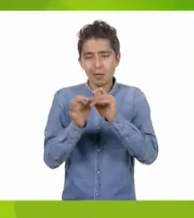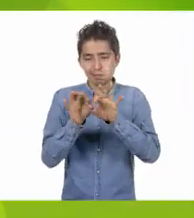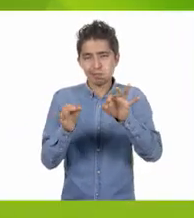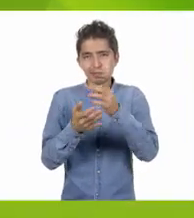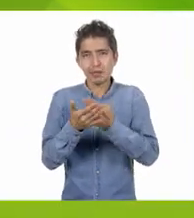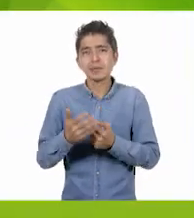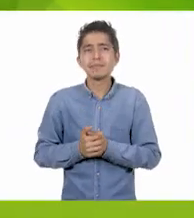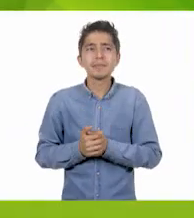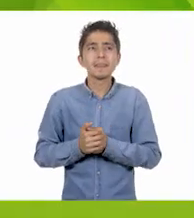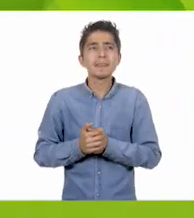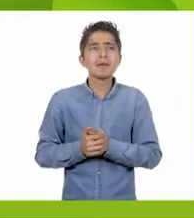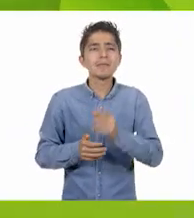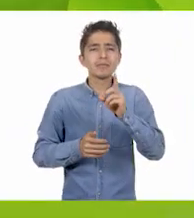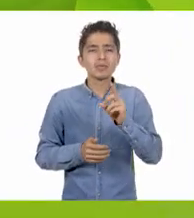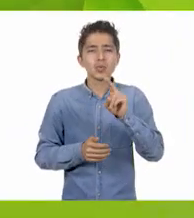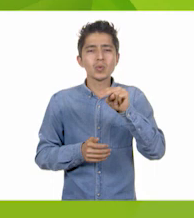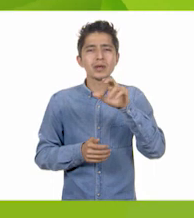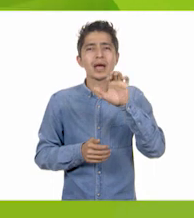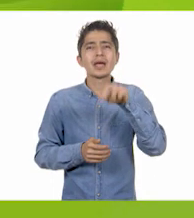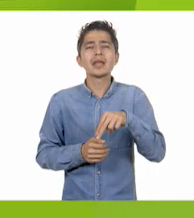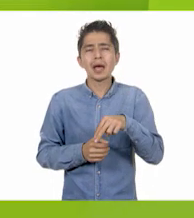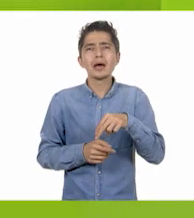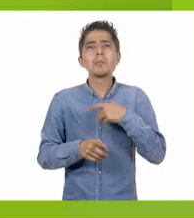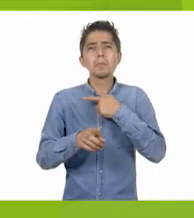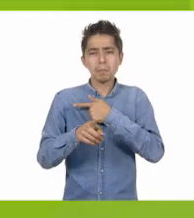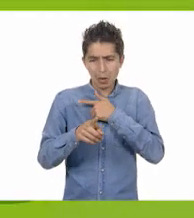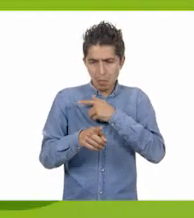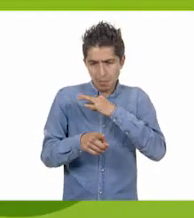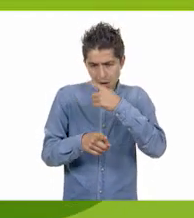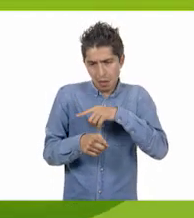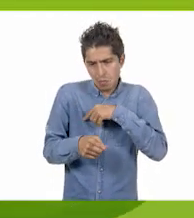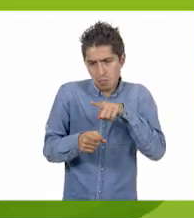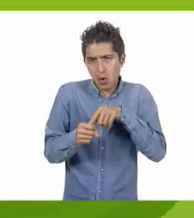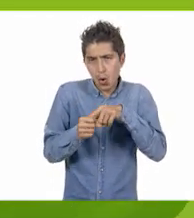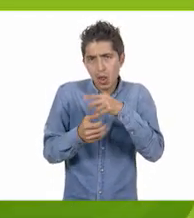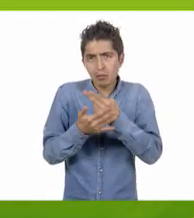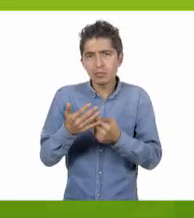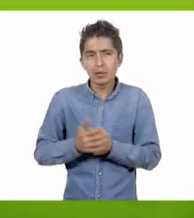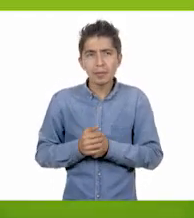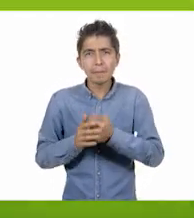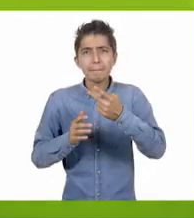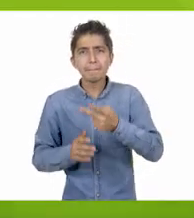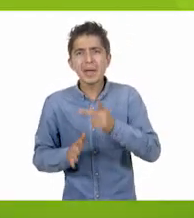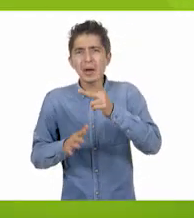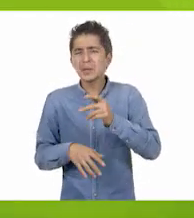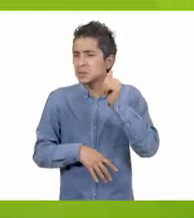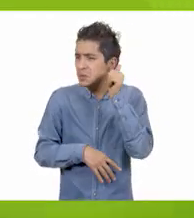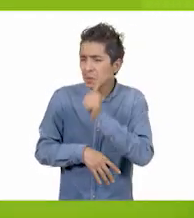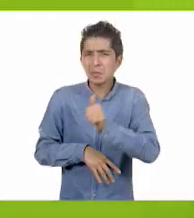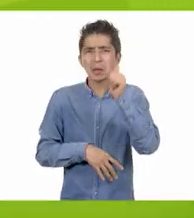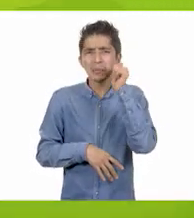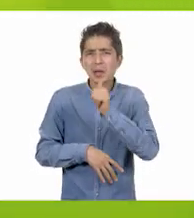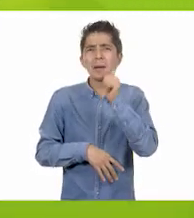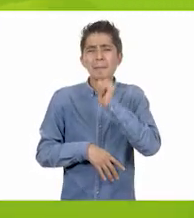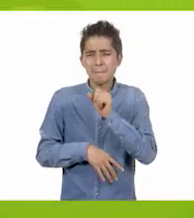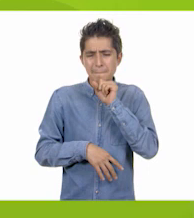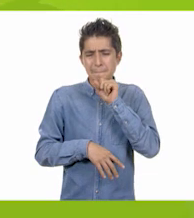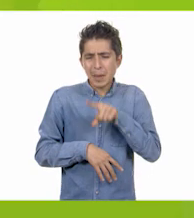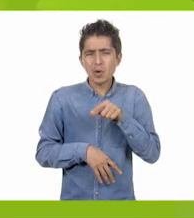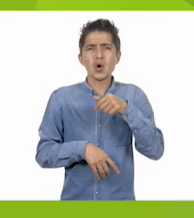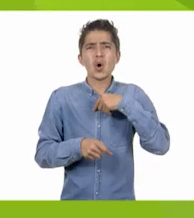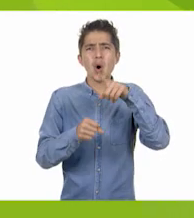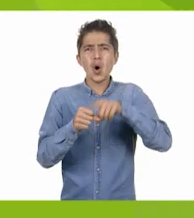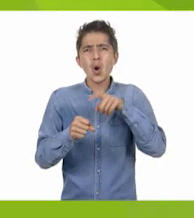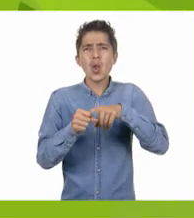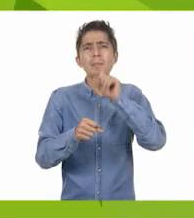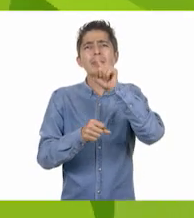Querido Duncan, ¿me usas para colorear? Pero, ¿por qué? Casi siempre soy del mismo color de la página en la